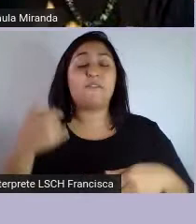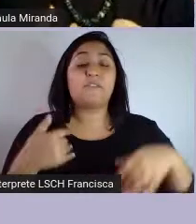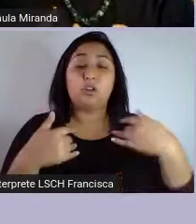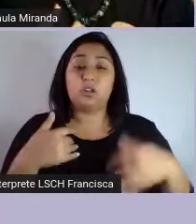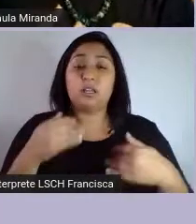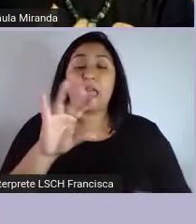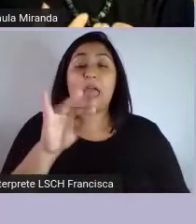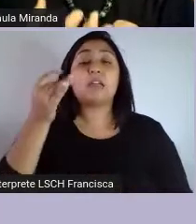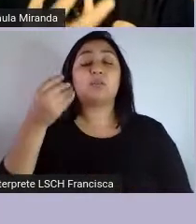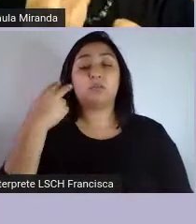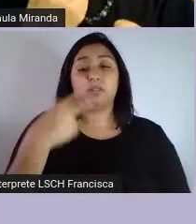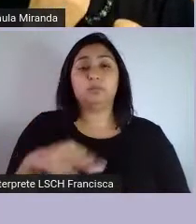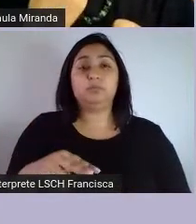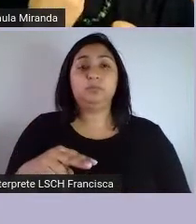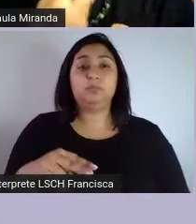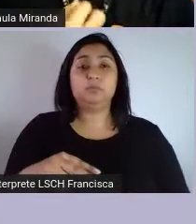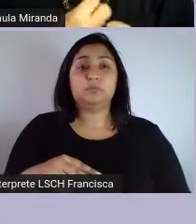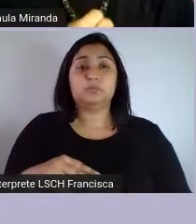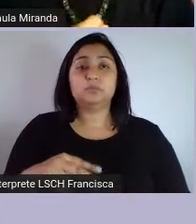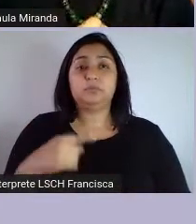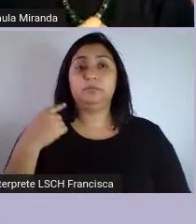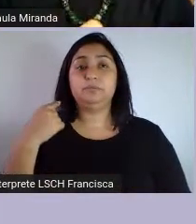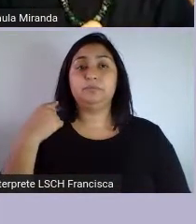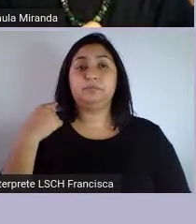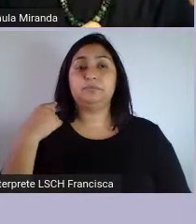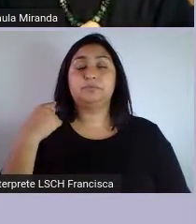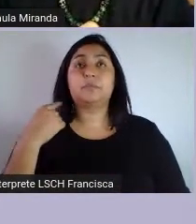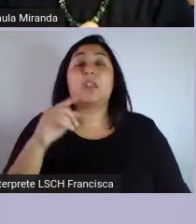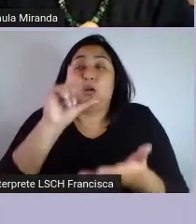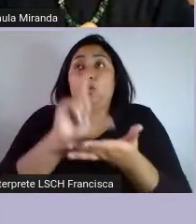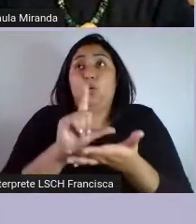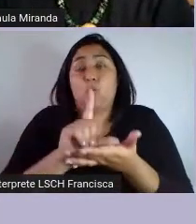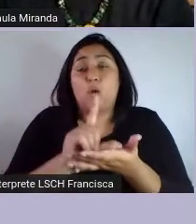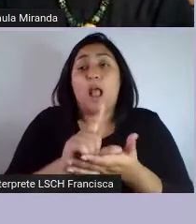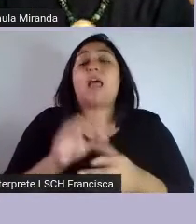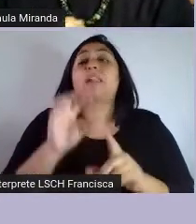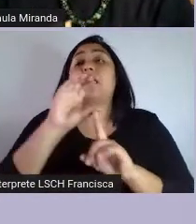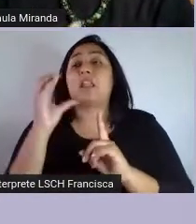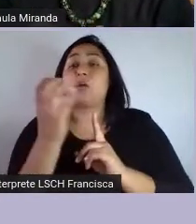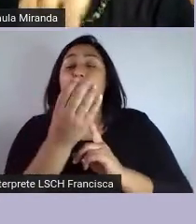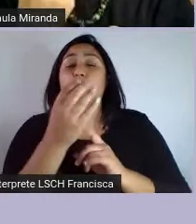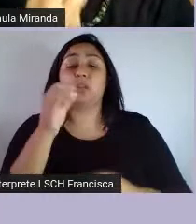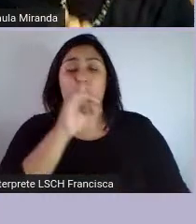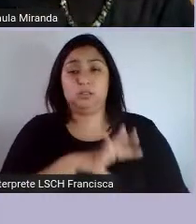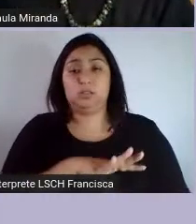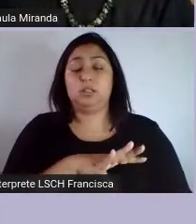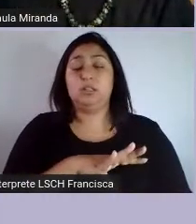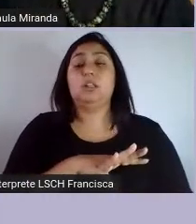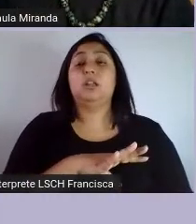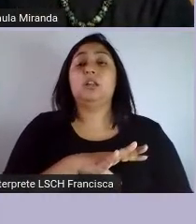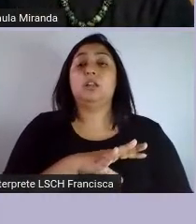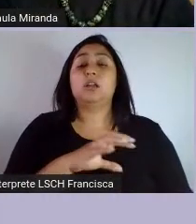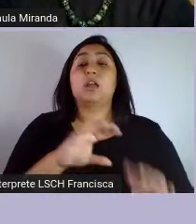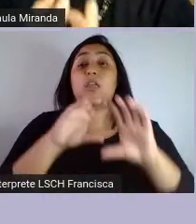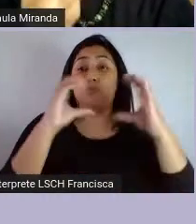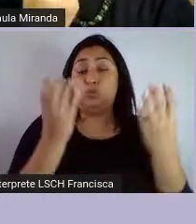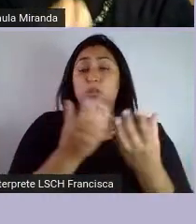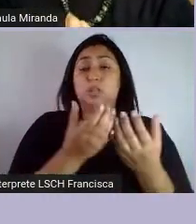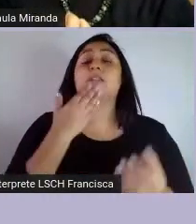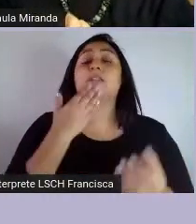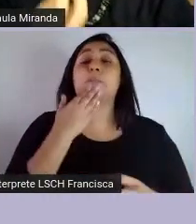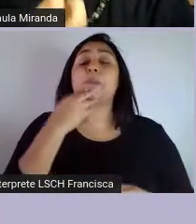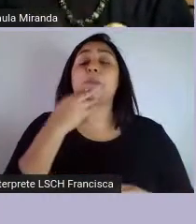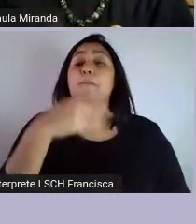su propio rostro, descubre también su propio lugar en la cultura chilena y mundial, descubre su propia voz, que va a